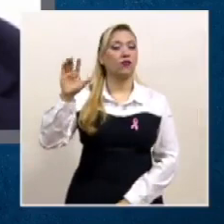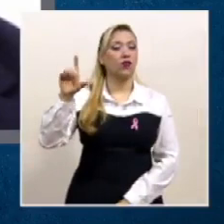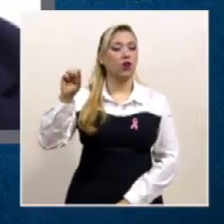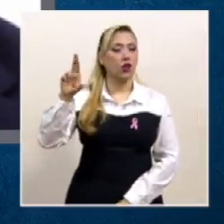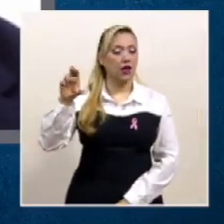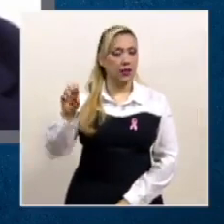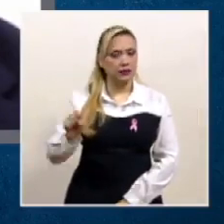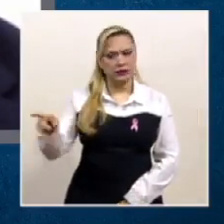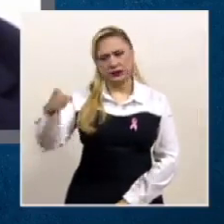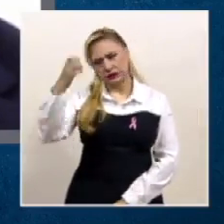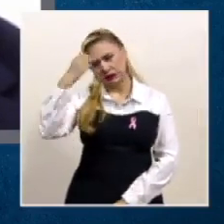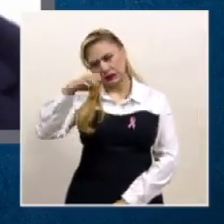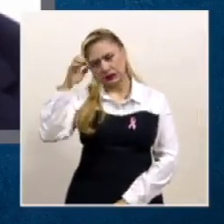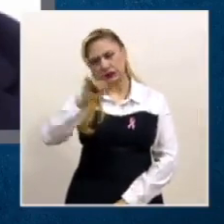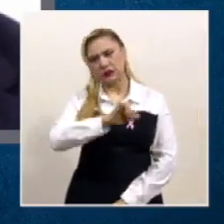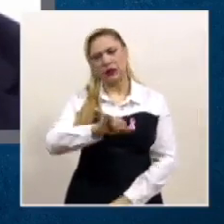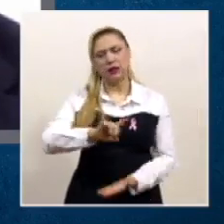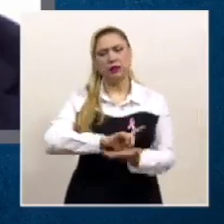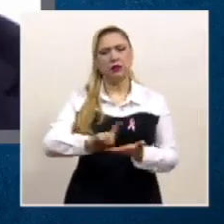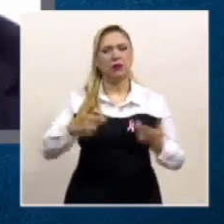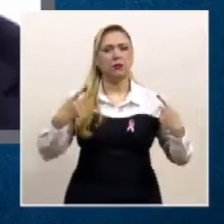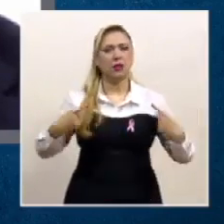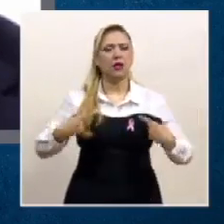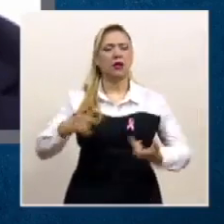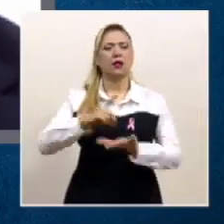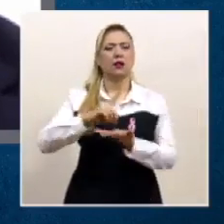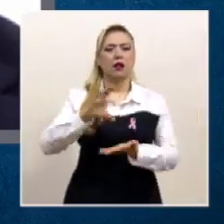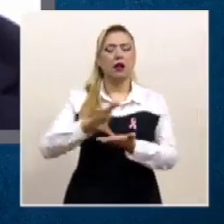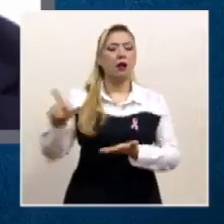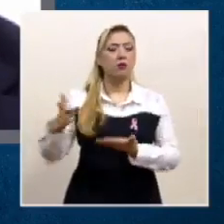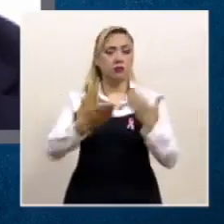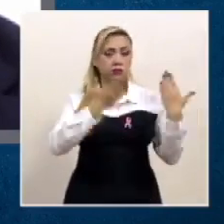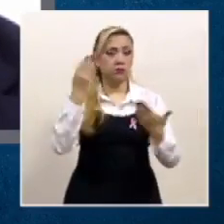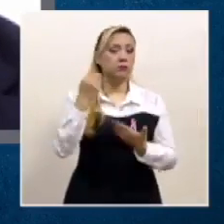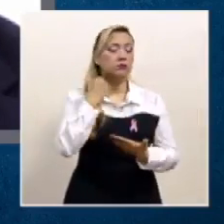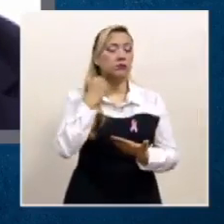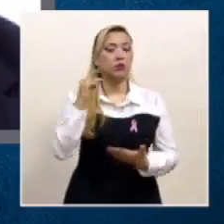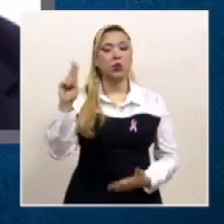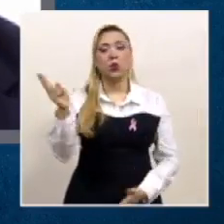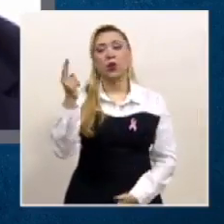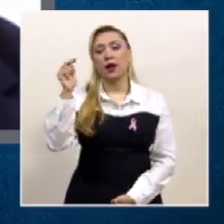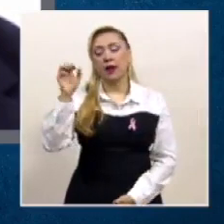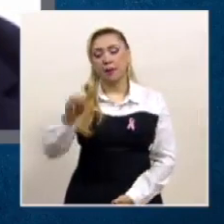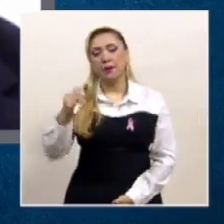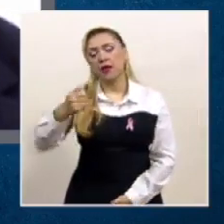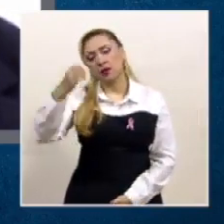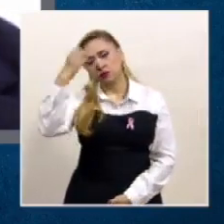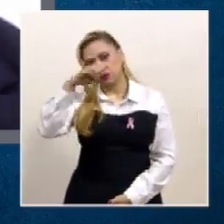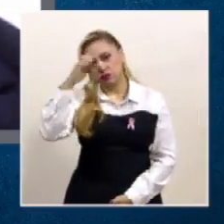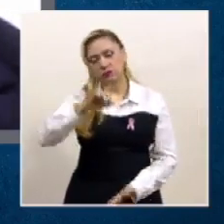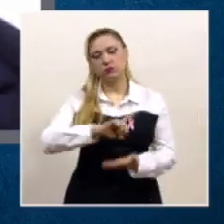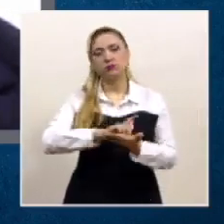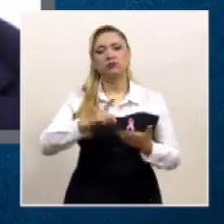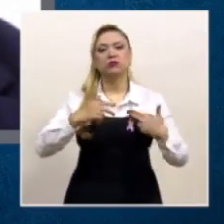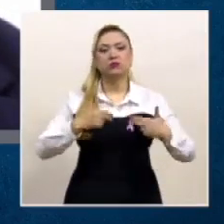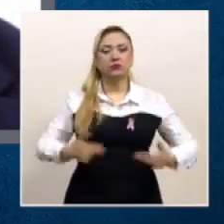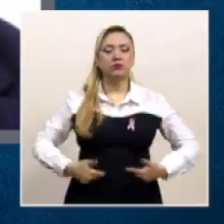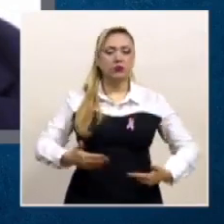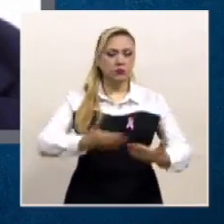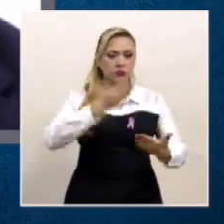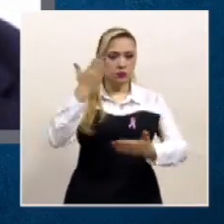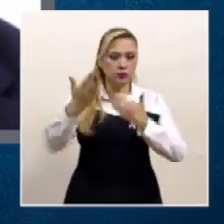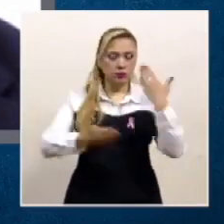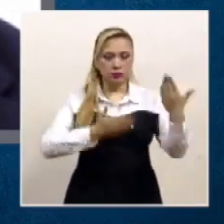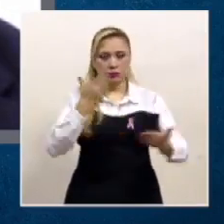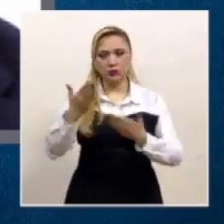derechos de las personas con discapacidad. Es licenciado en Derecho por la Facultad de Derecho de la UNAM y especialista en Derechos Humanos por la División de Estudios de Posgrado